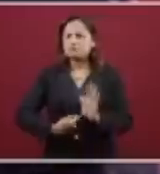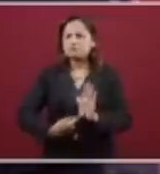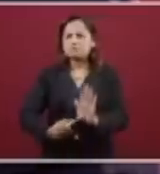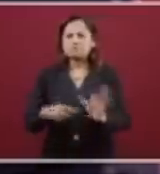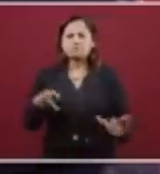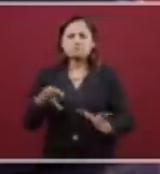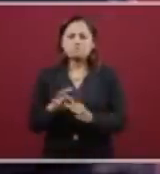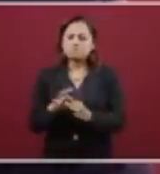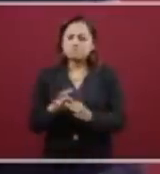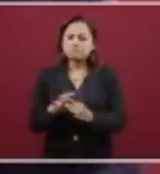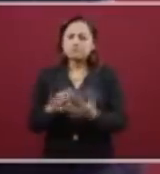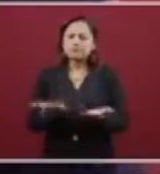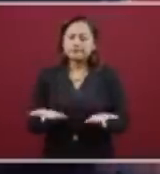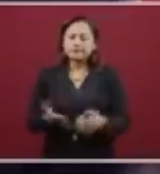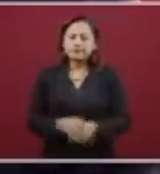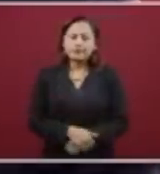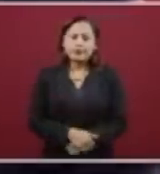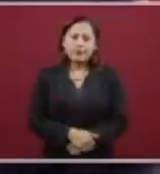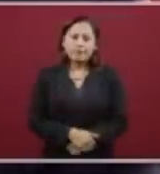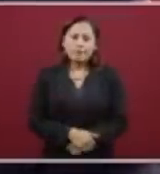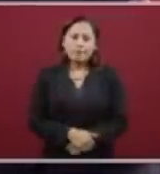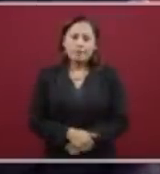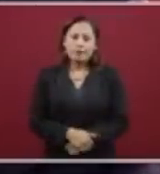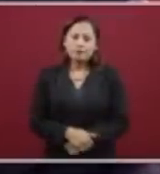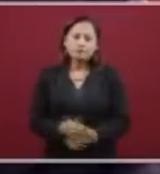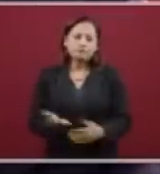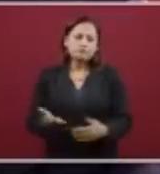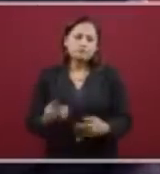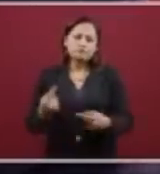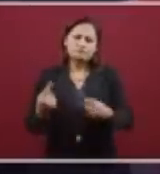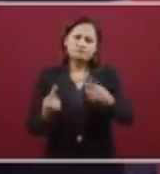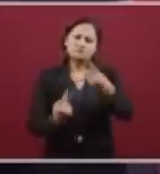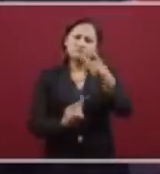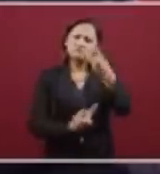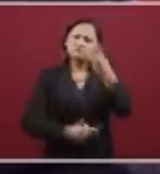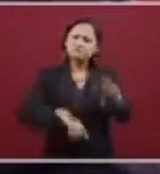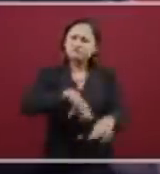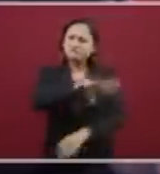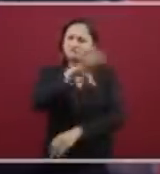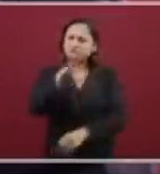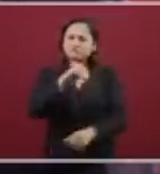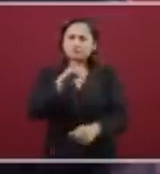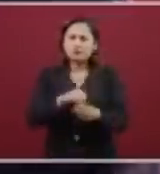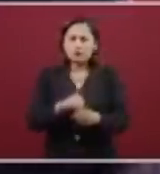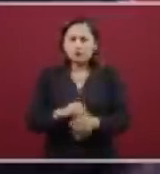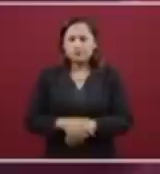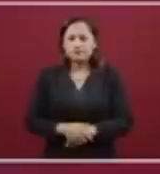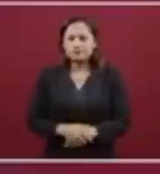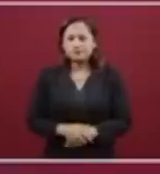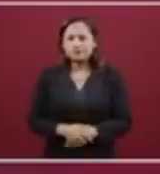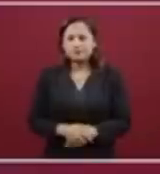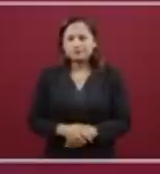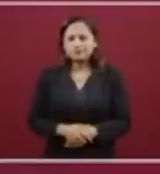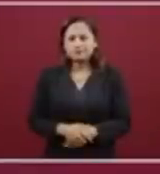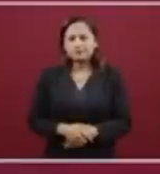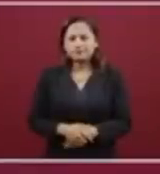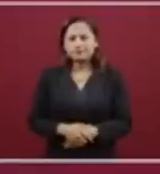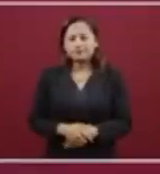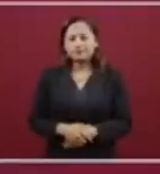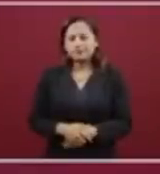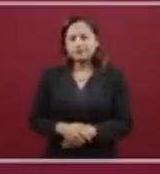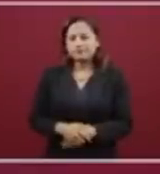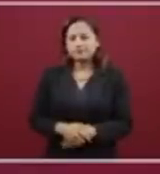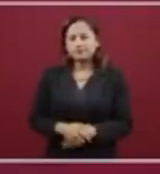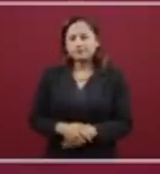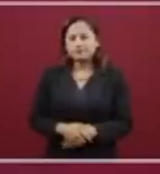y esto aplica en todo adicionalmente no le quiero dar